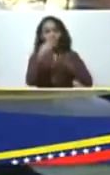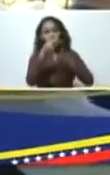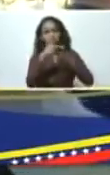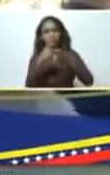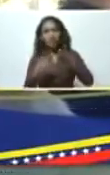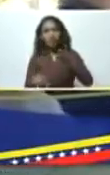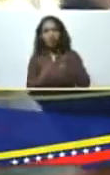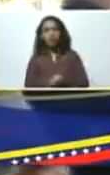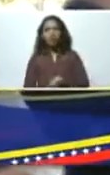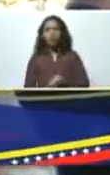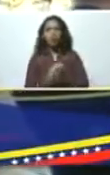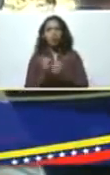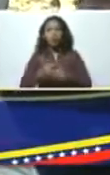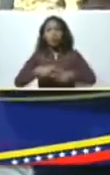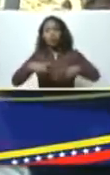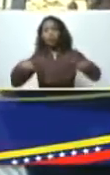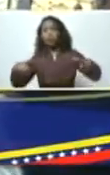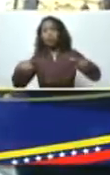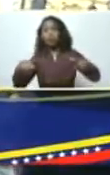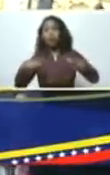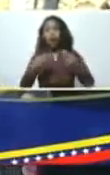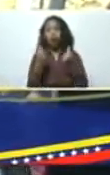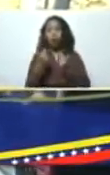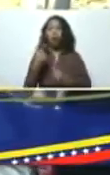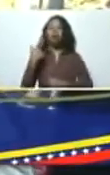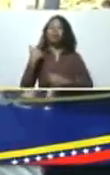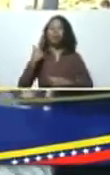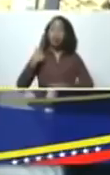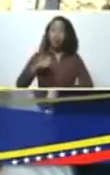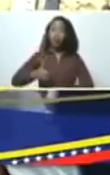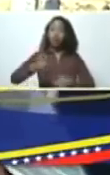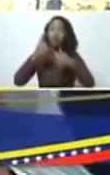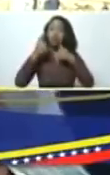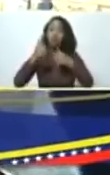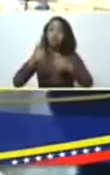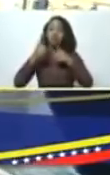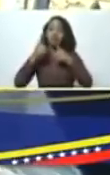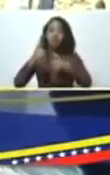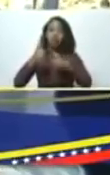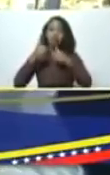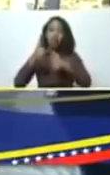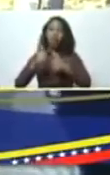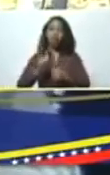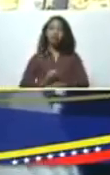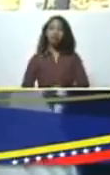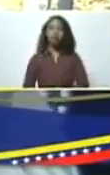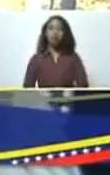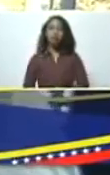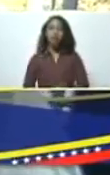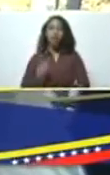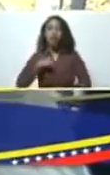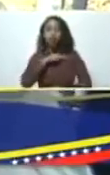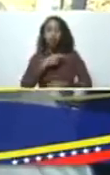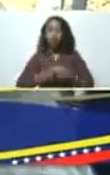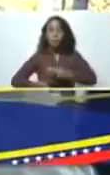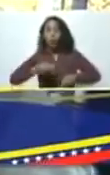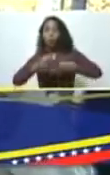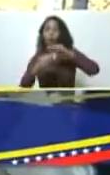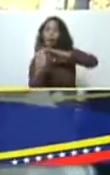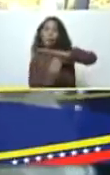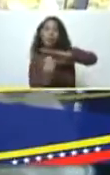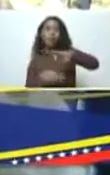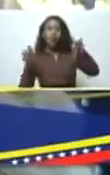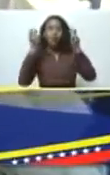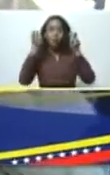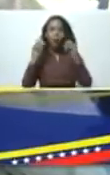variables macroeconómicas, que las tenemos bien, bien. Hemos construido las bases de una